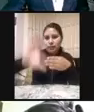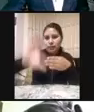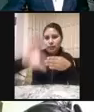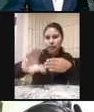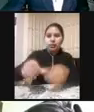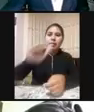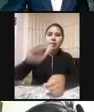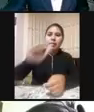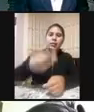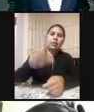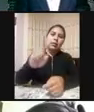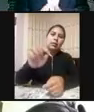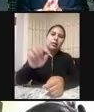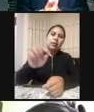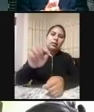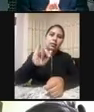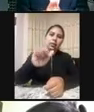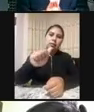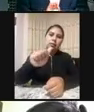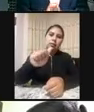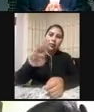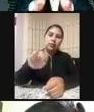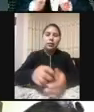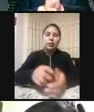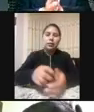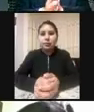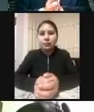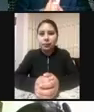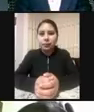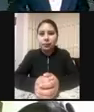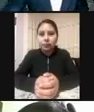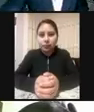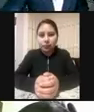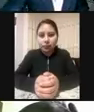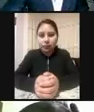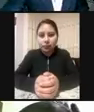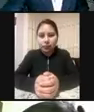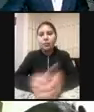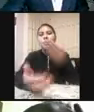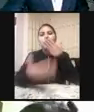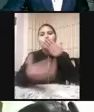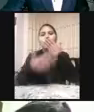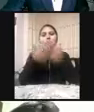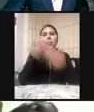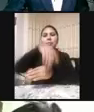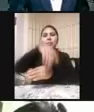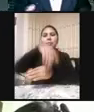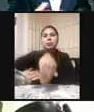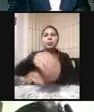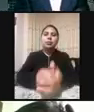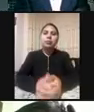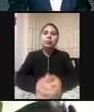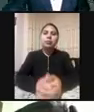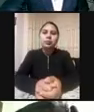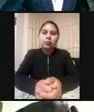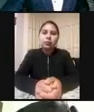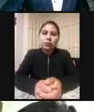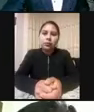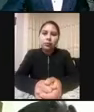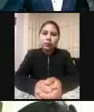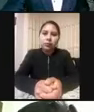Jiménez. ¿Cómo está, licenciado Adrián Jiménez? Muy buenas noches. ¿Qué tal? Buenas noches. Entonces vamos a continuar con el tema